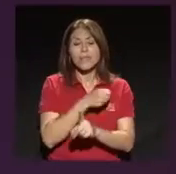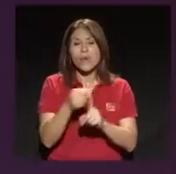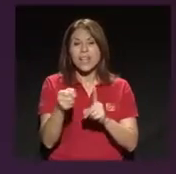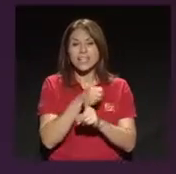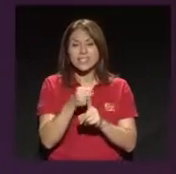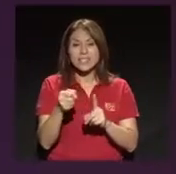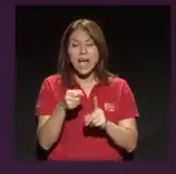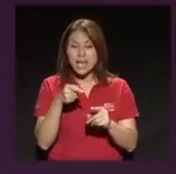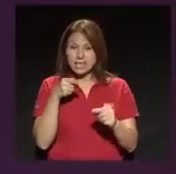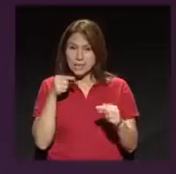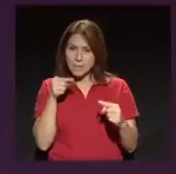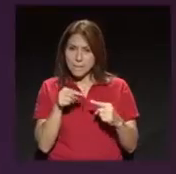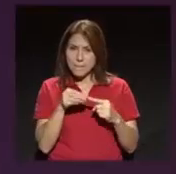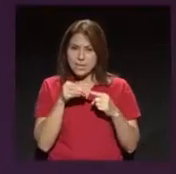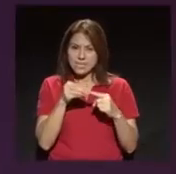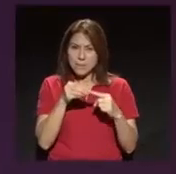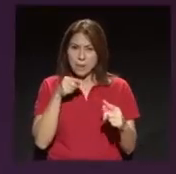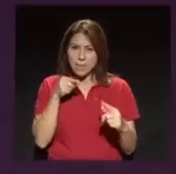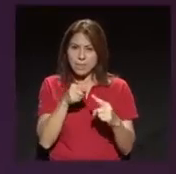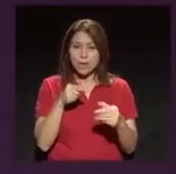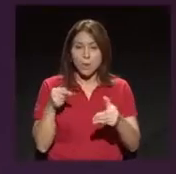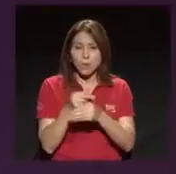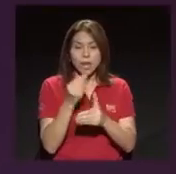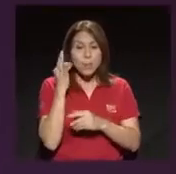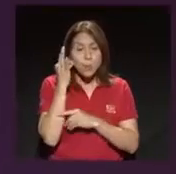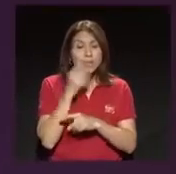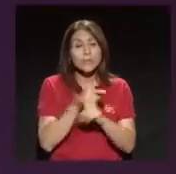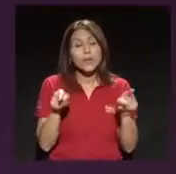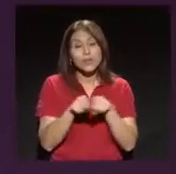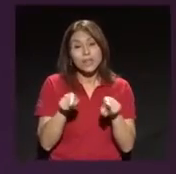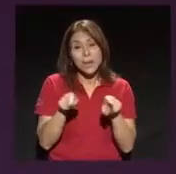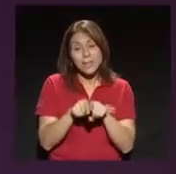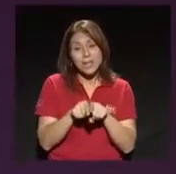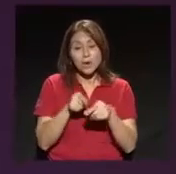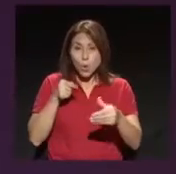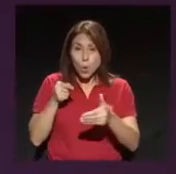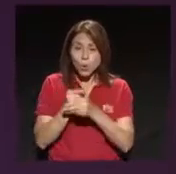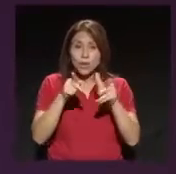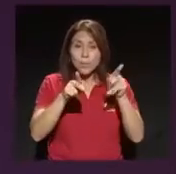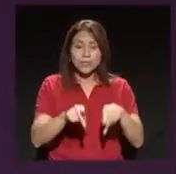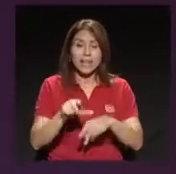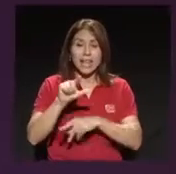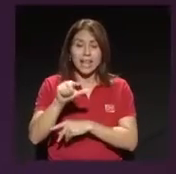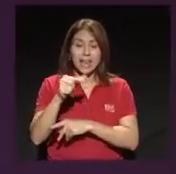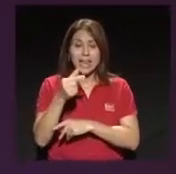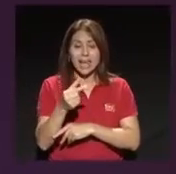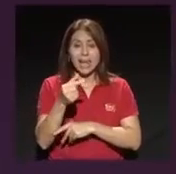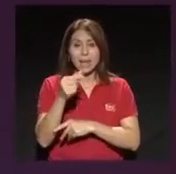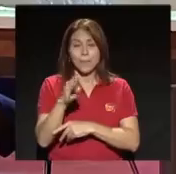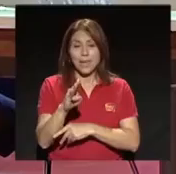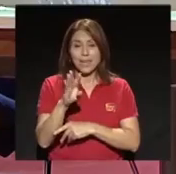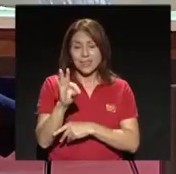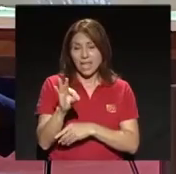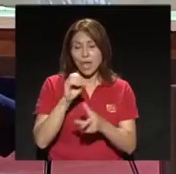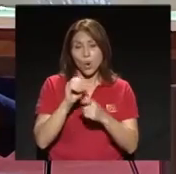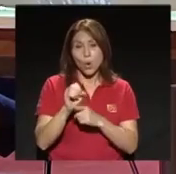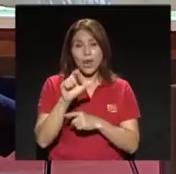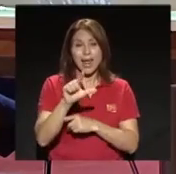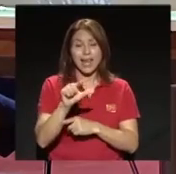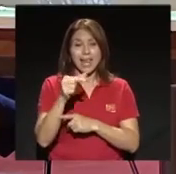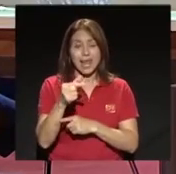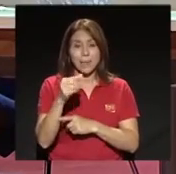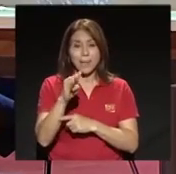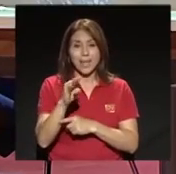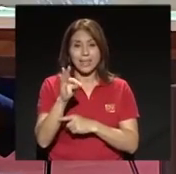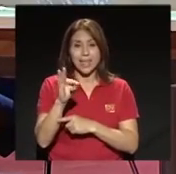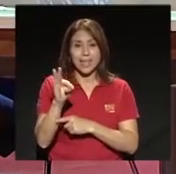las mujeres, pero también es un tema de violencia contra población LGBT, por ejemplo, o LGBTTI, ¿verdad? También